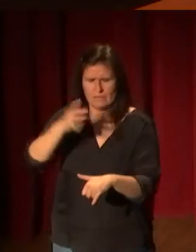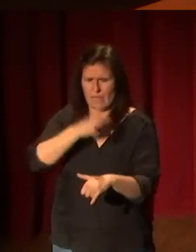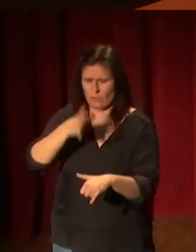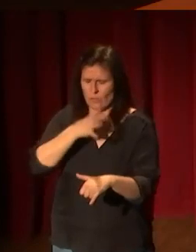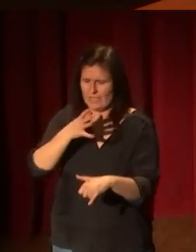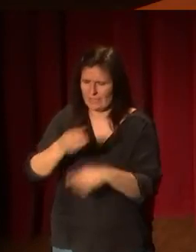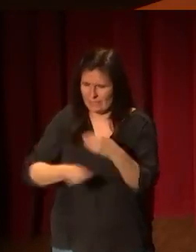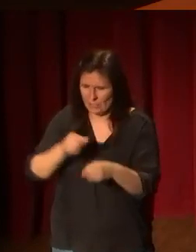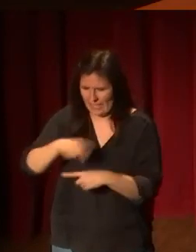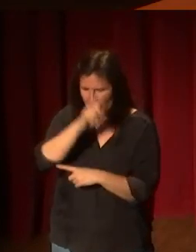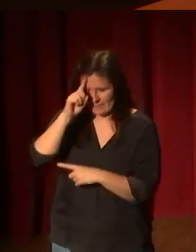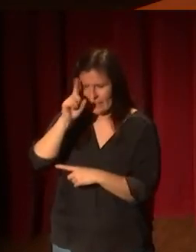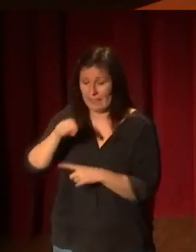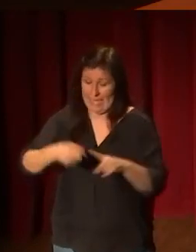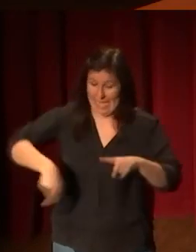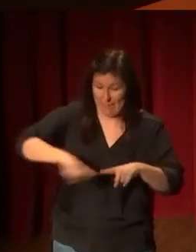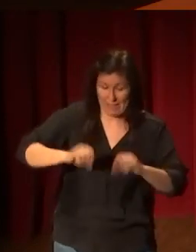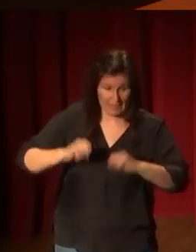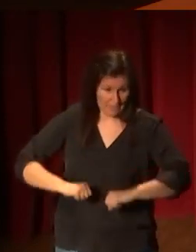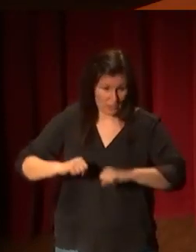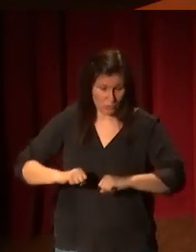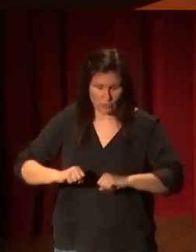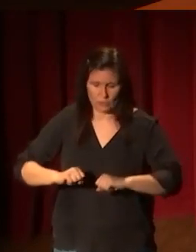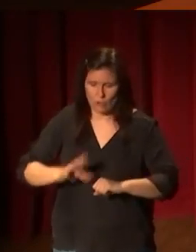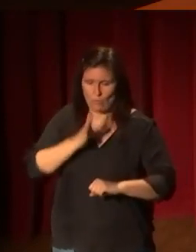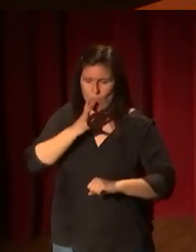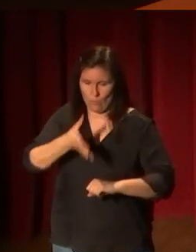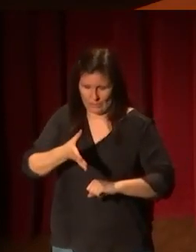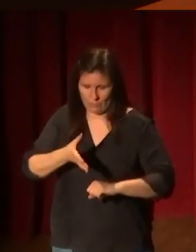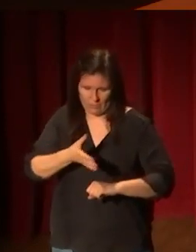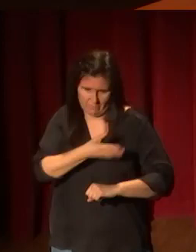celebraron en madrid y en la plaza mayor con motivo